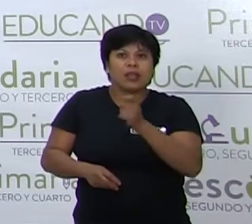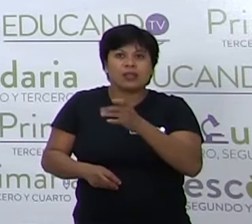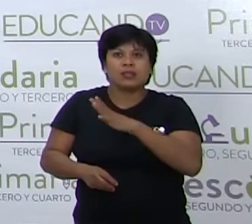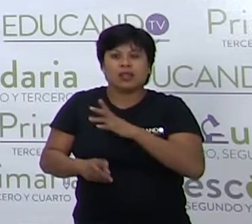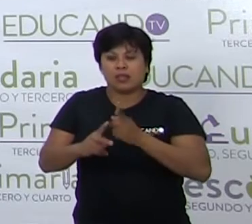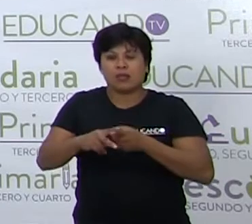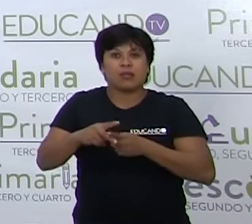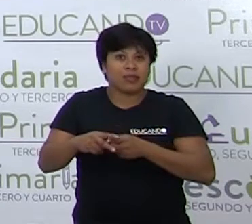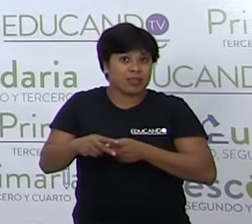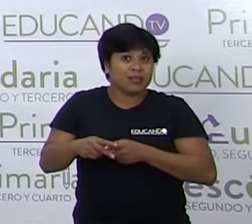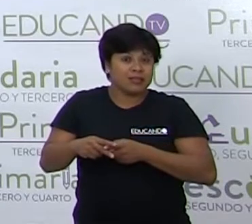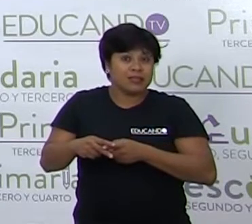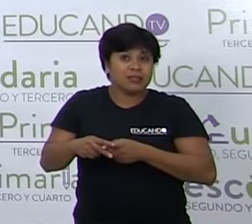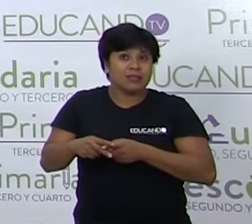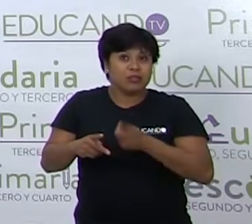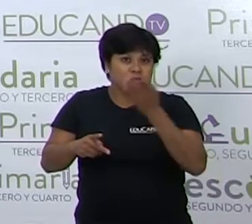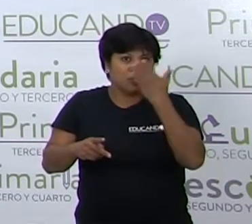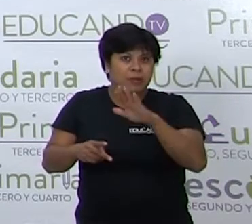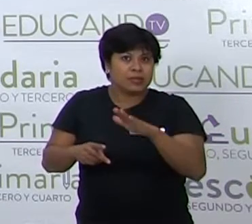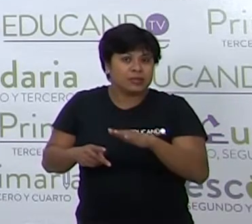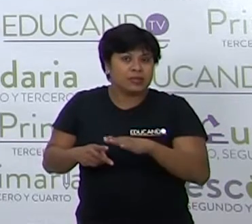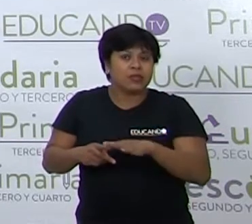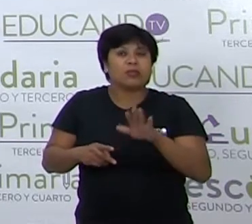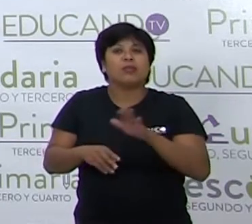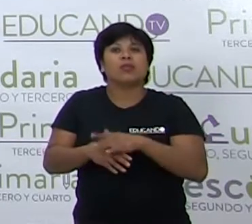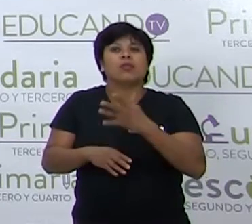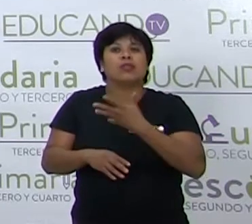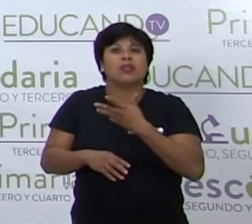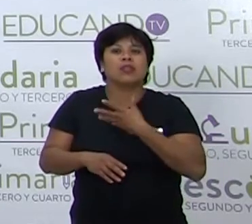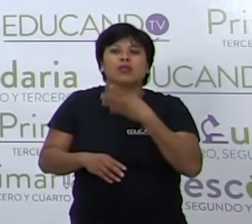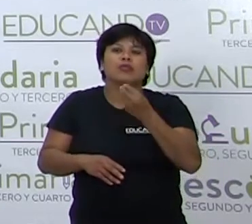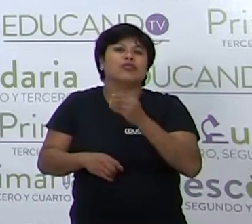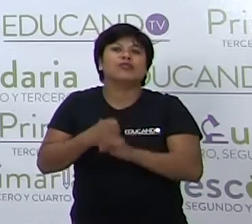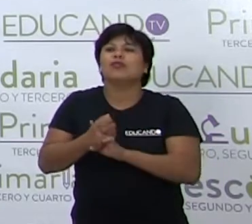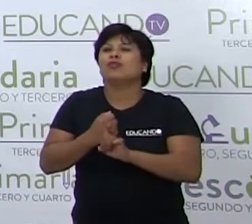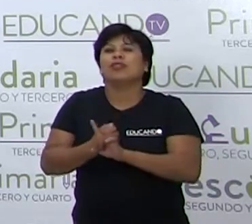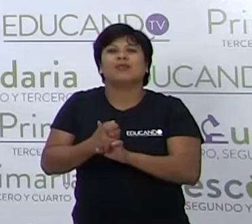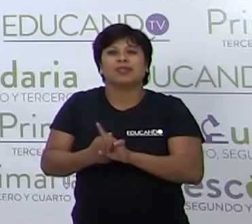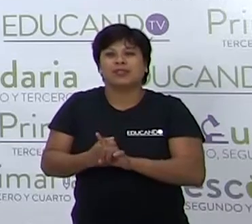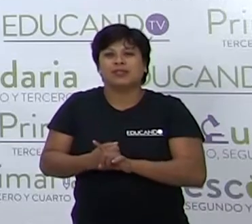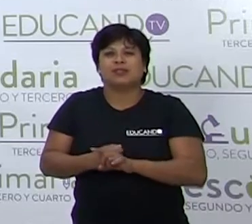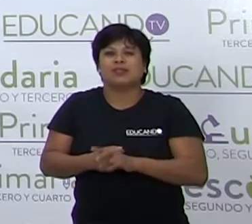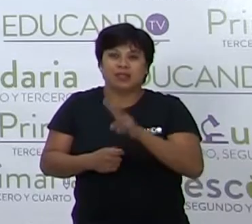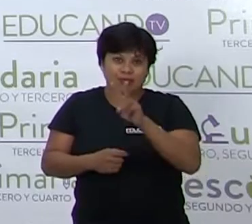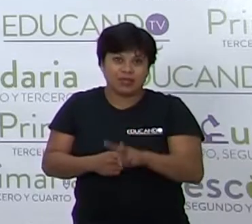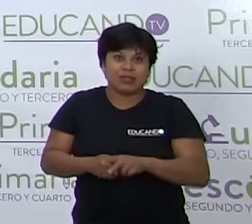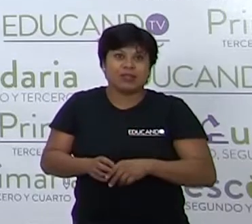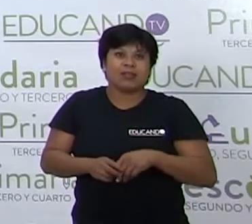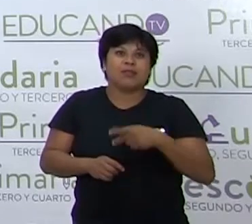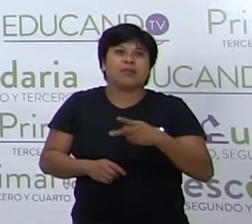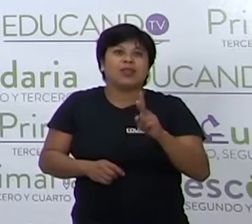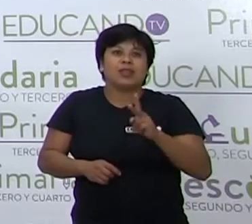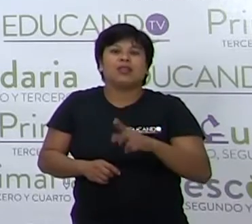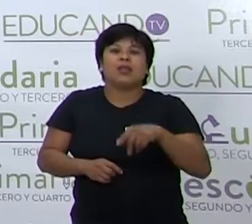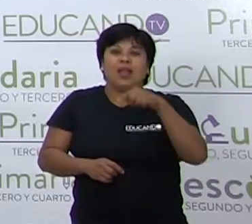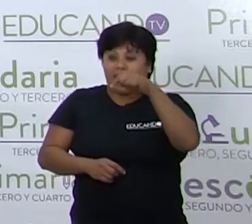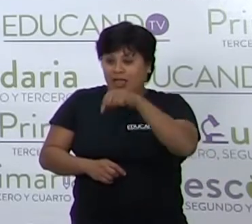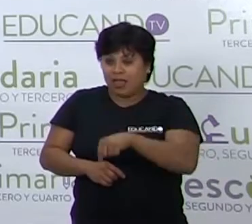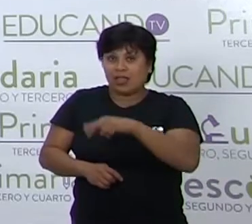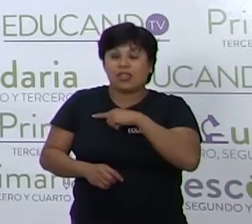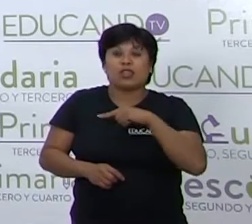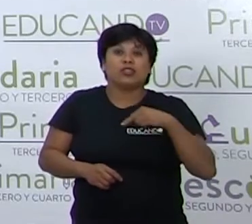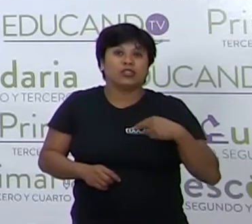matemáticas? ¿Sí sabes? Porque tenía demasiados problemas, ¿verdad? Bueno, pero aquí vamos